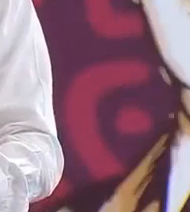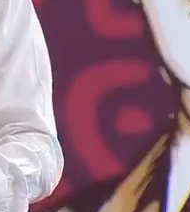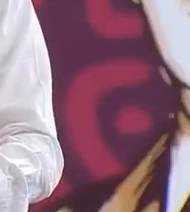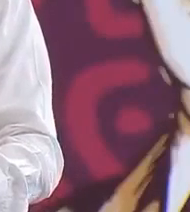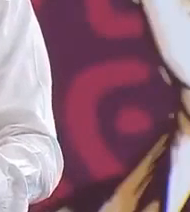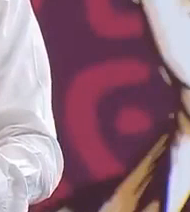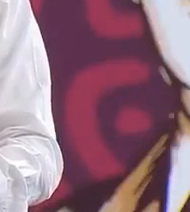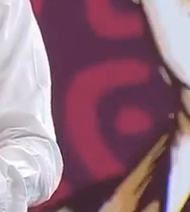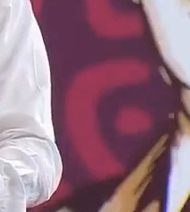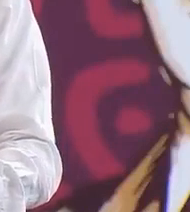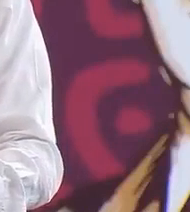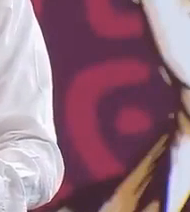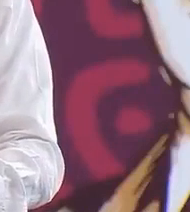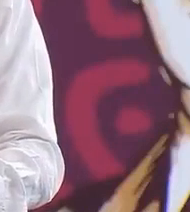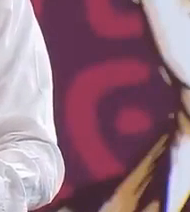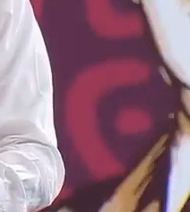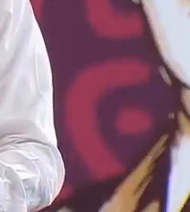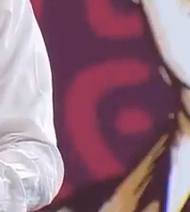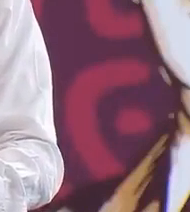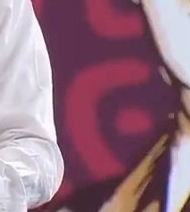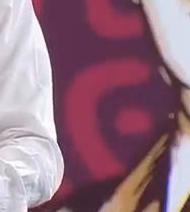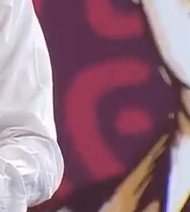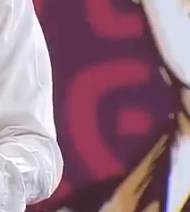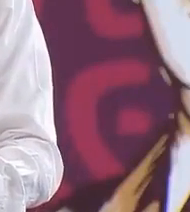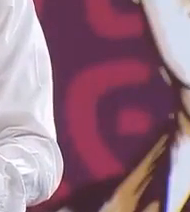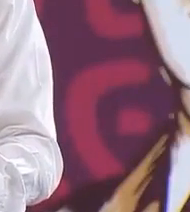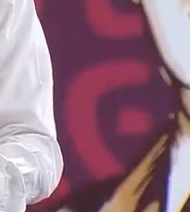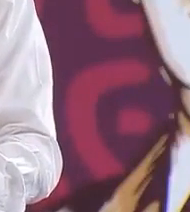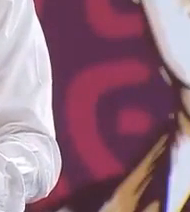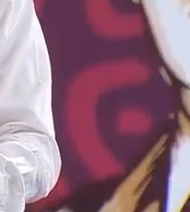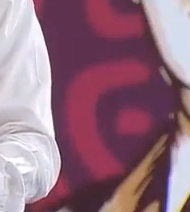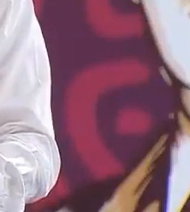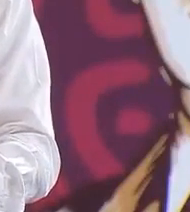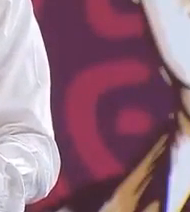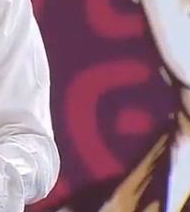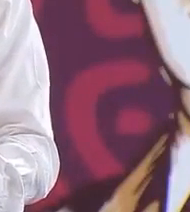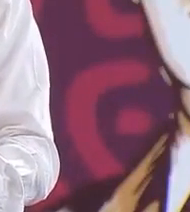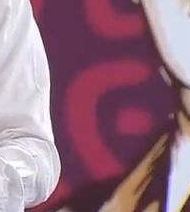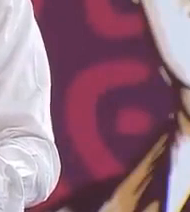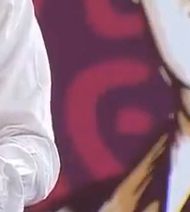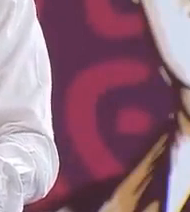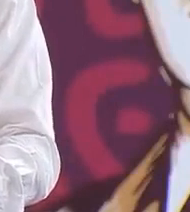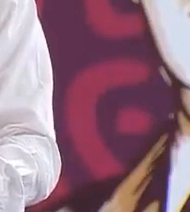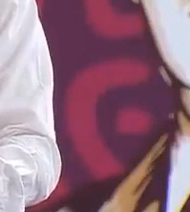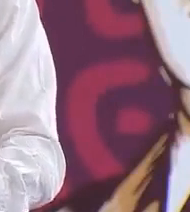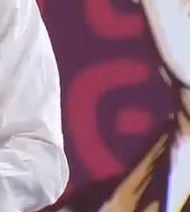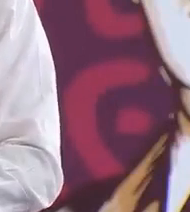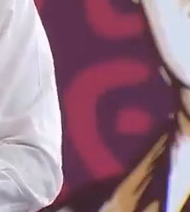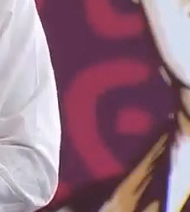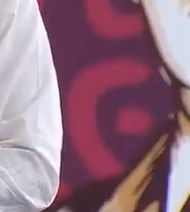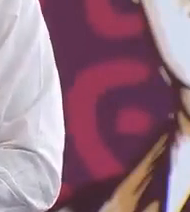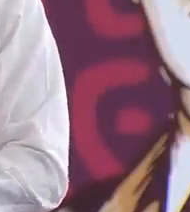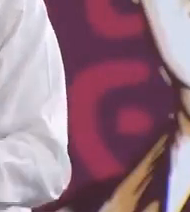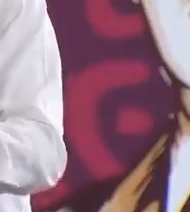No se puede decir que fue una buena